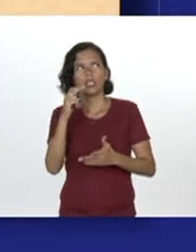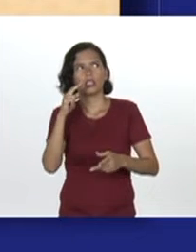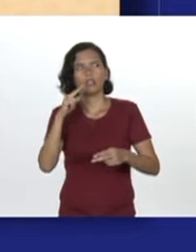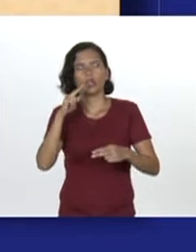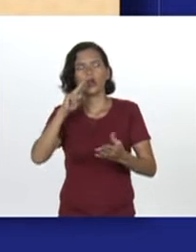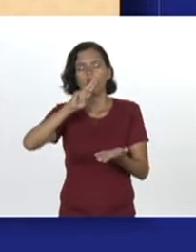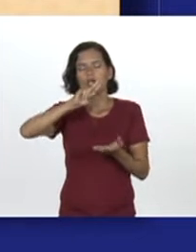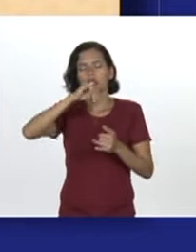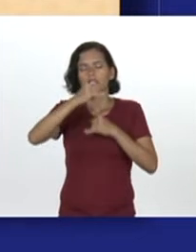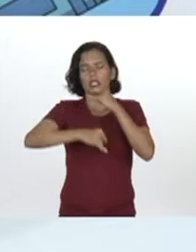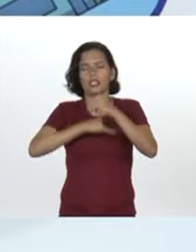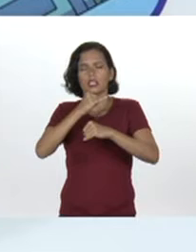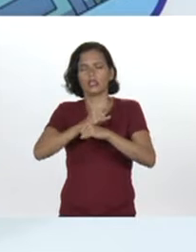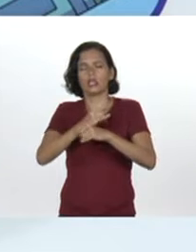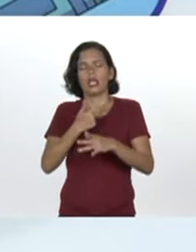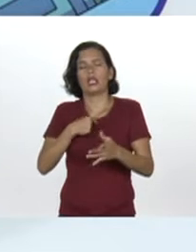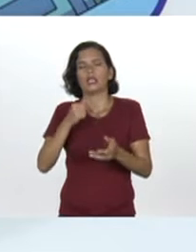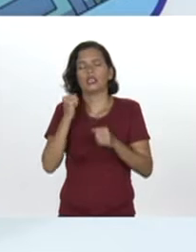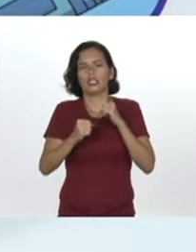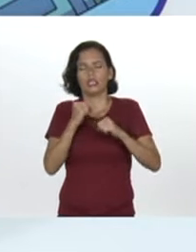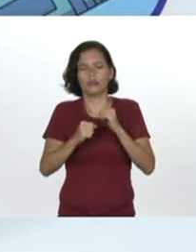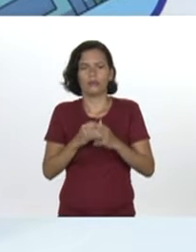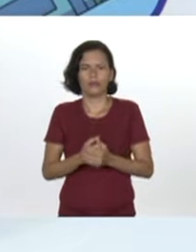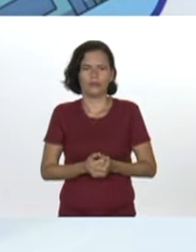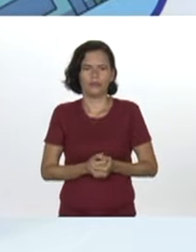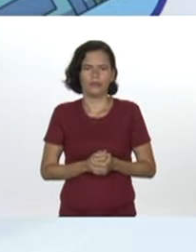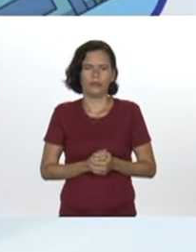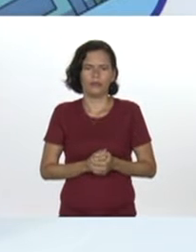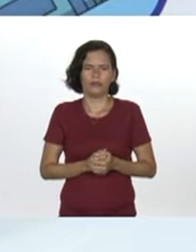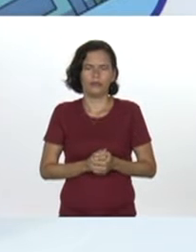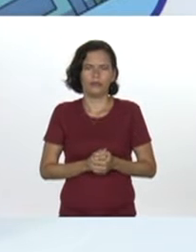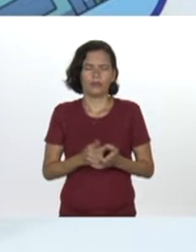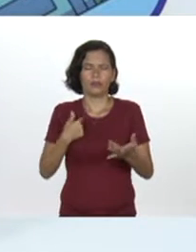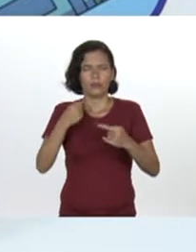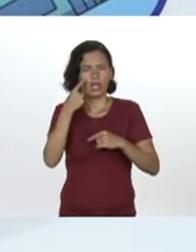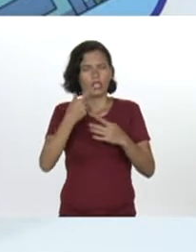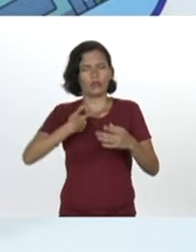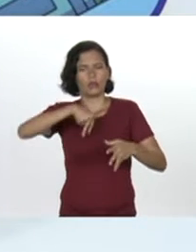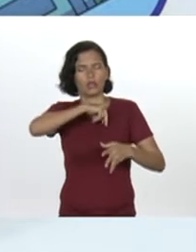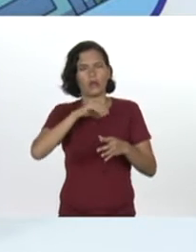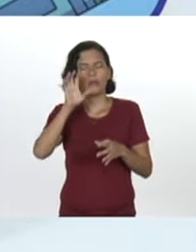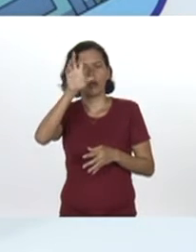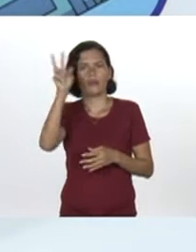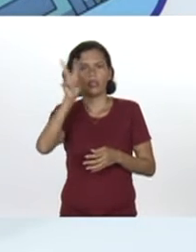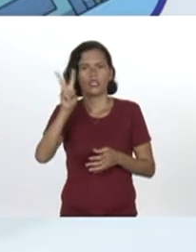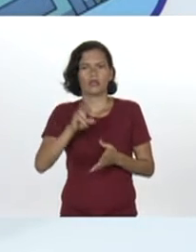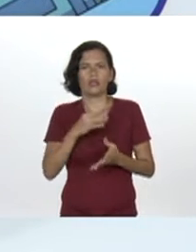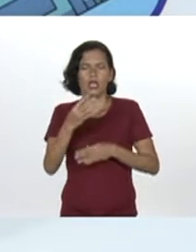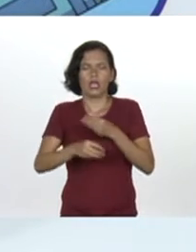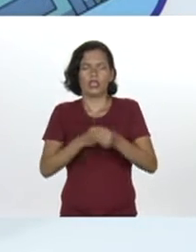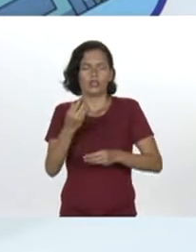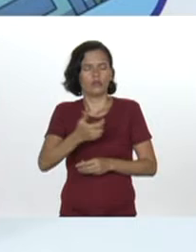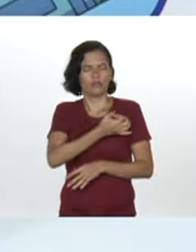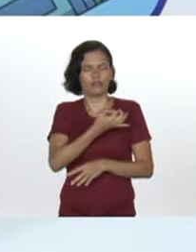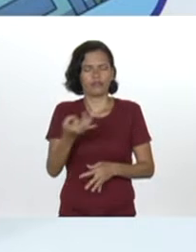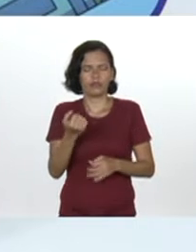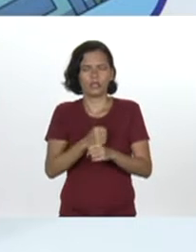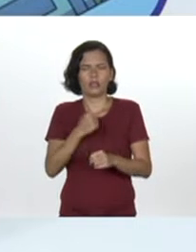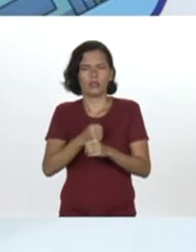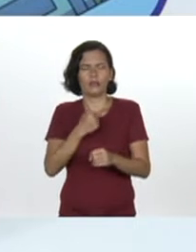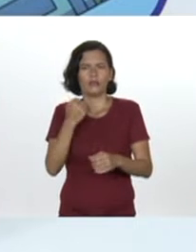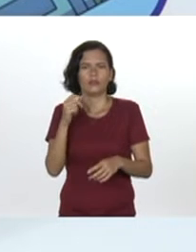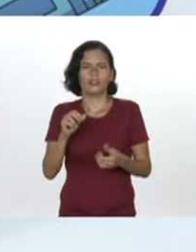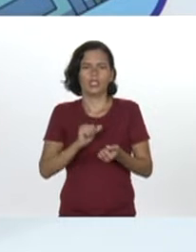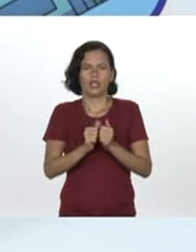y seguro la que más te va a gustar, porque si no lo sabes, te darás cuenta que nuestro país Venezuela ha hecho un excelente trabajo a nivel del talento